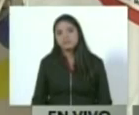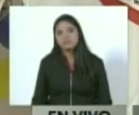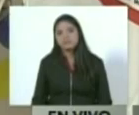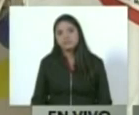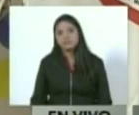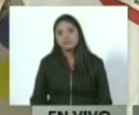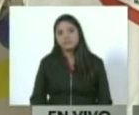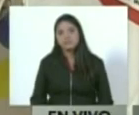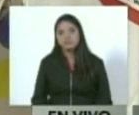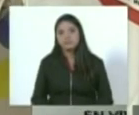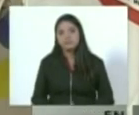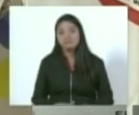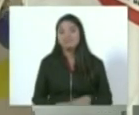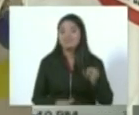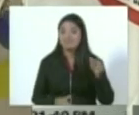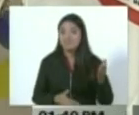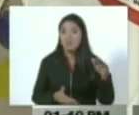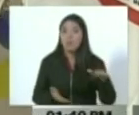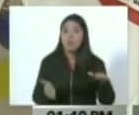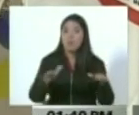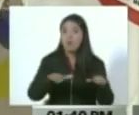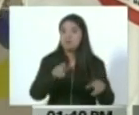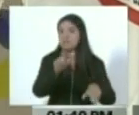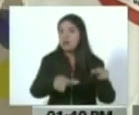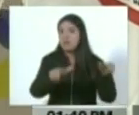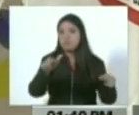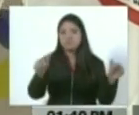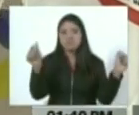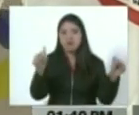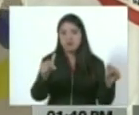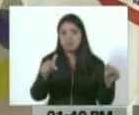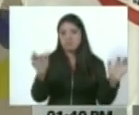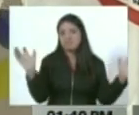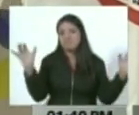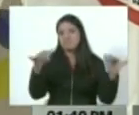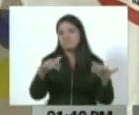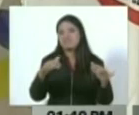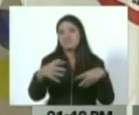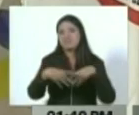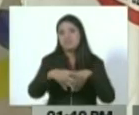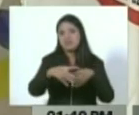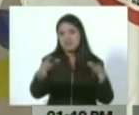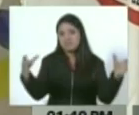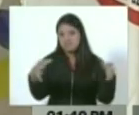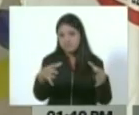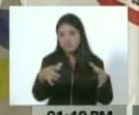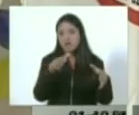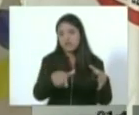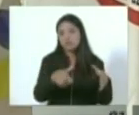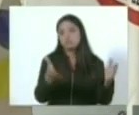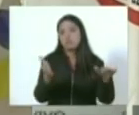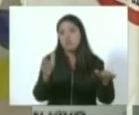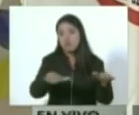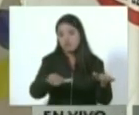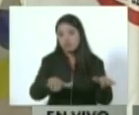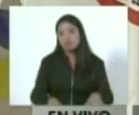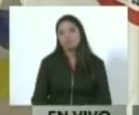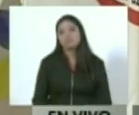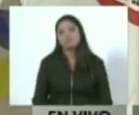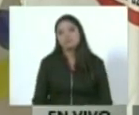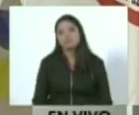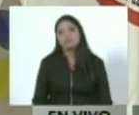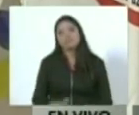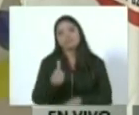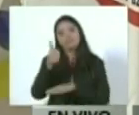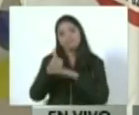causar muertes a las personas que se encontraban en esa concentración y, por supuesto,